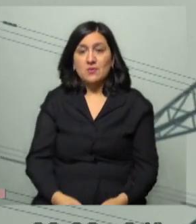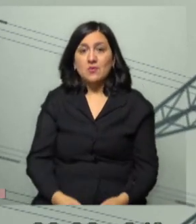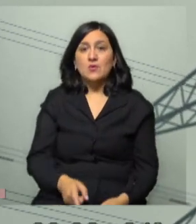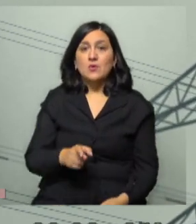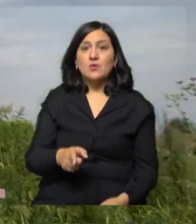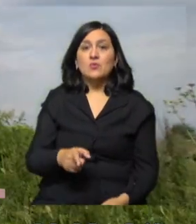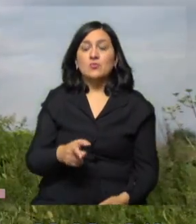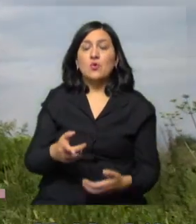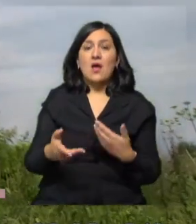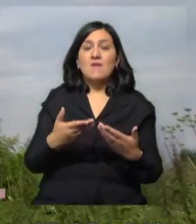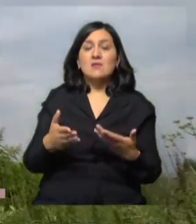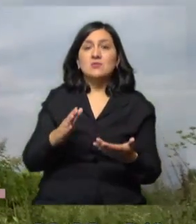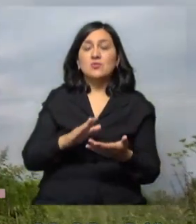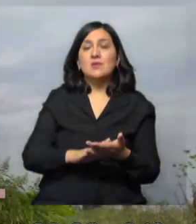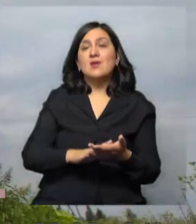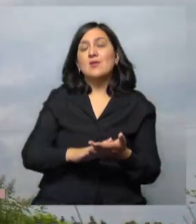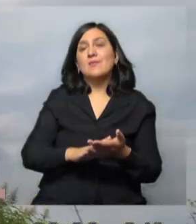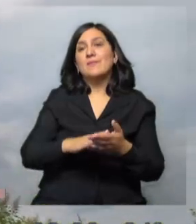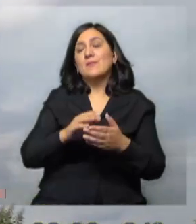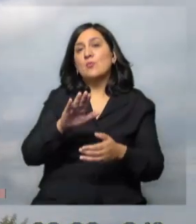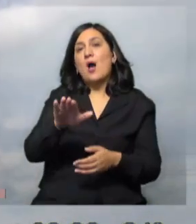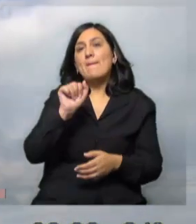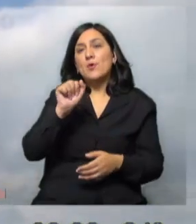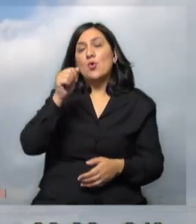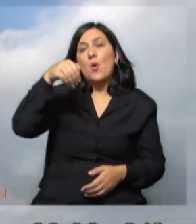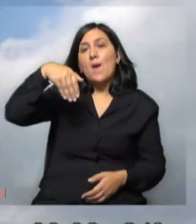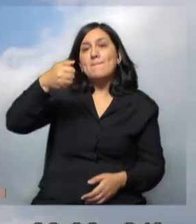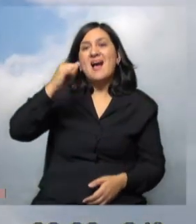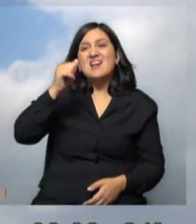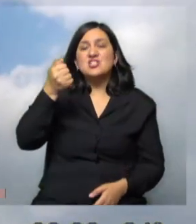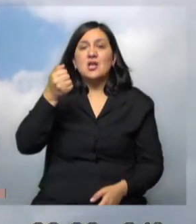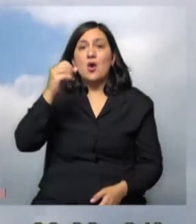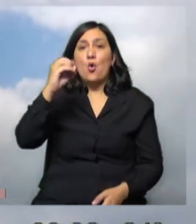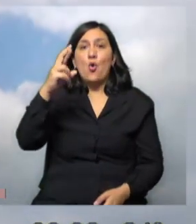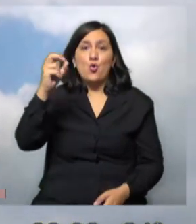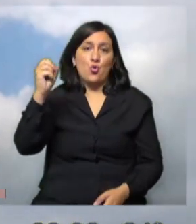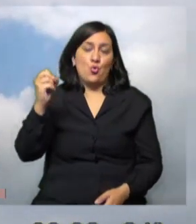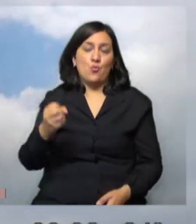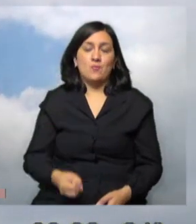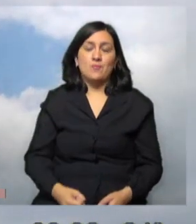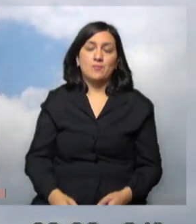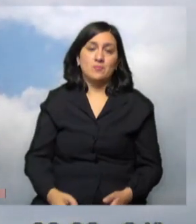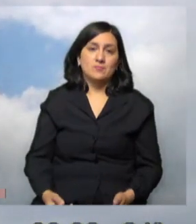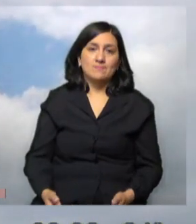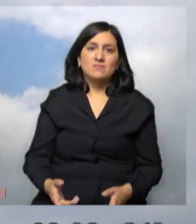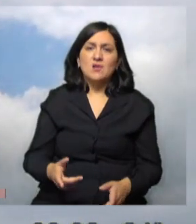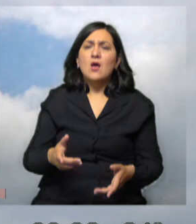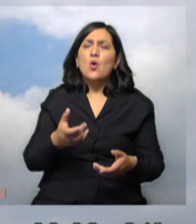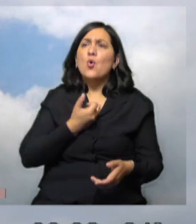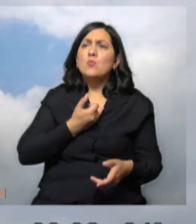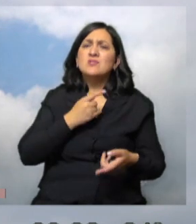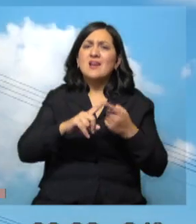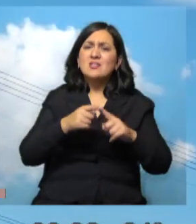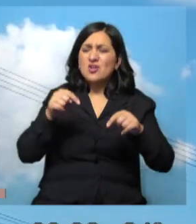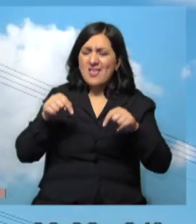Oro? Lo como ahora se le llama los Maya Oro, ¿no? Es, ahora está de moda llamarle los Maya Oro. ¿Qué tiene que ver esto con lo